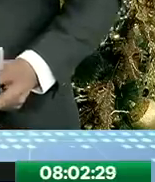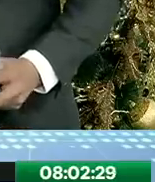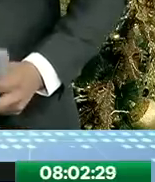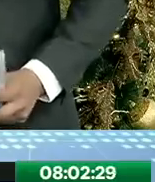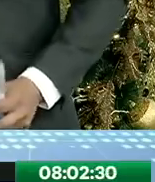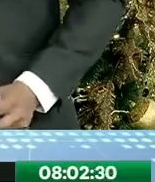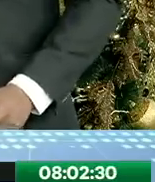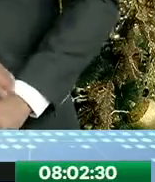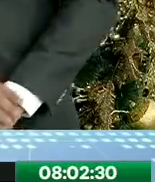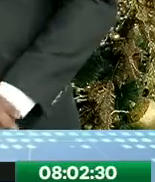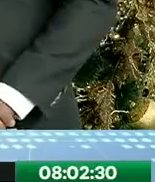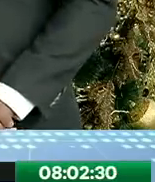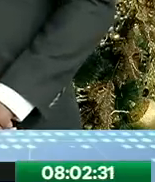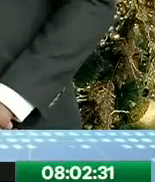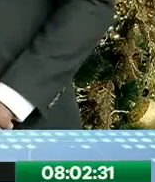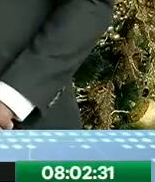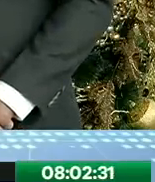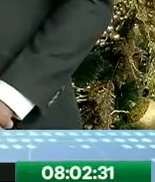médico